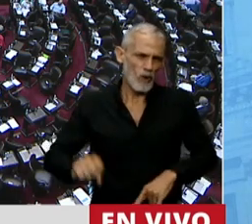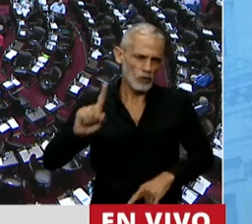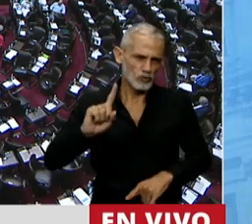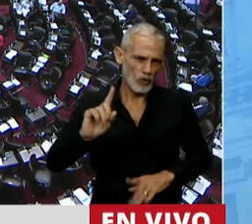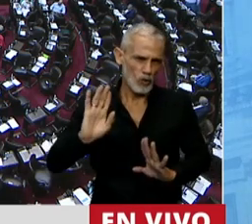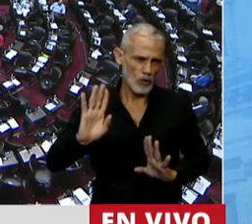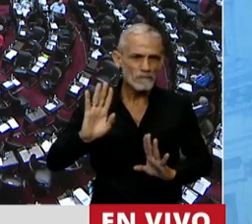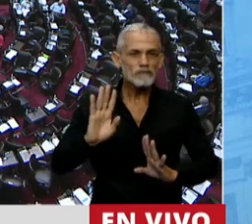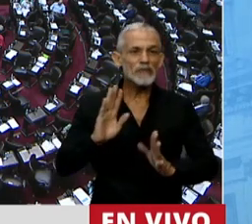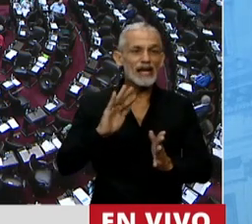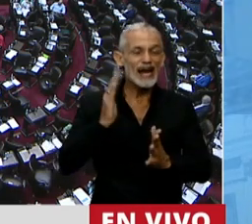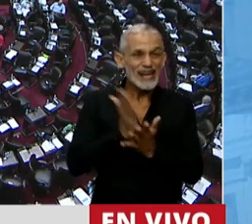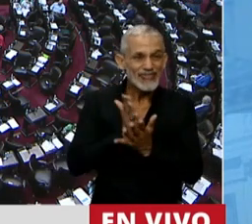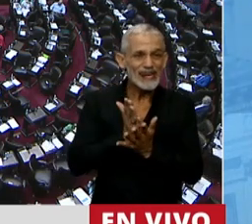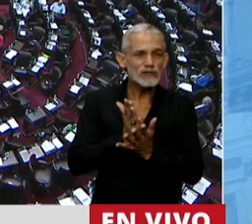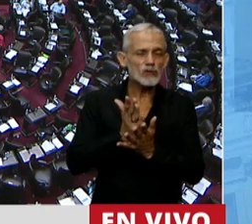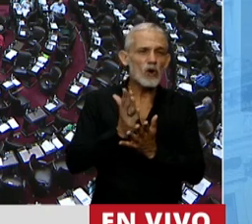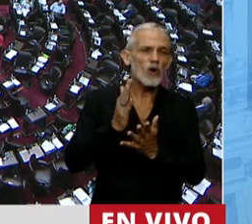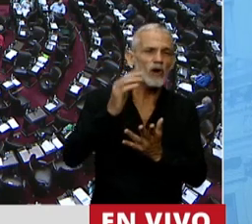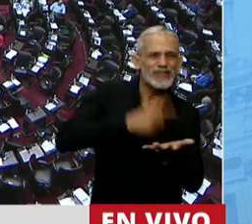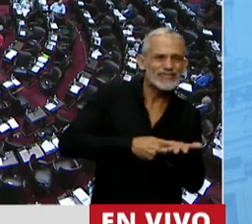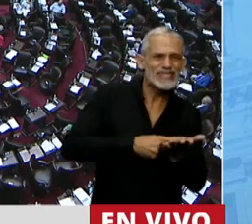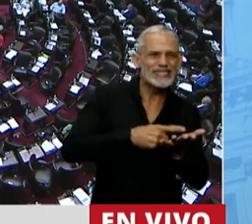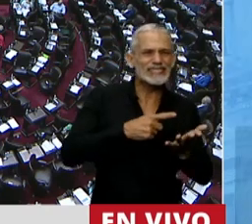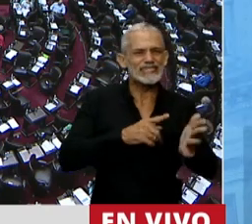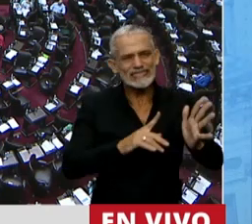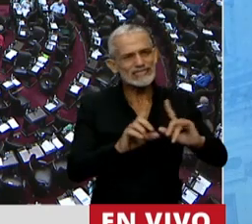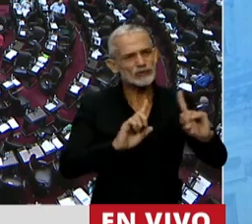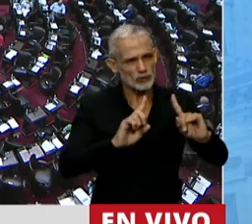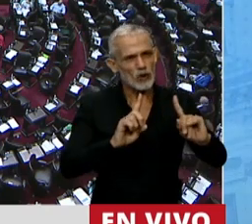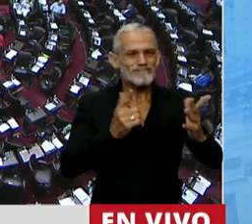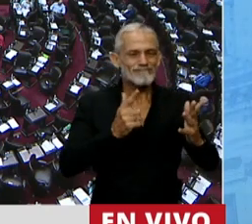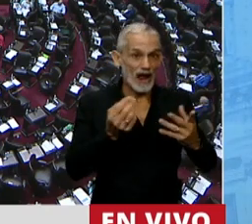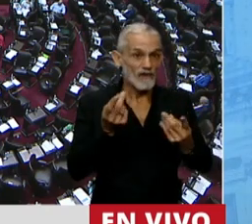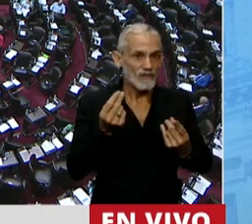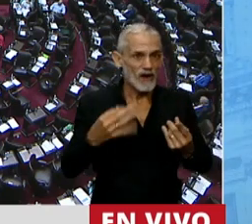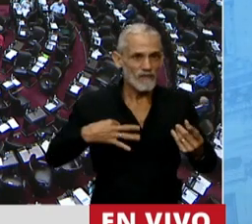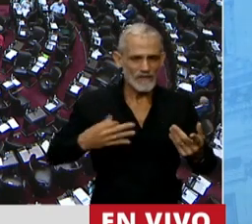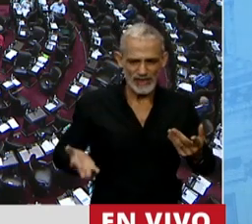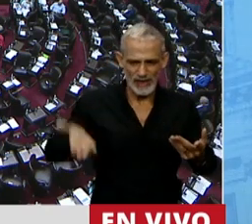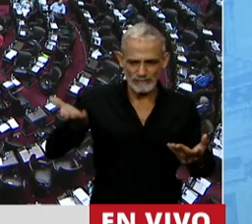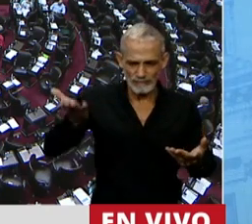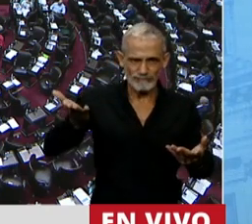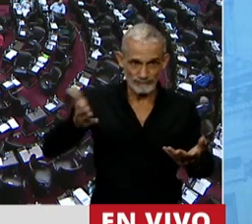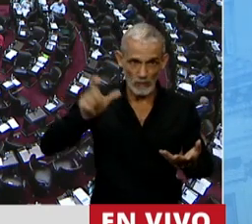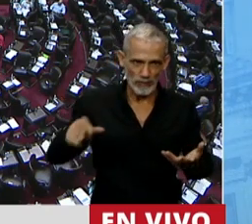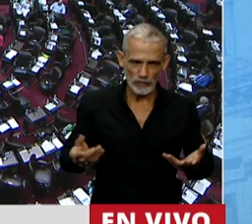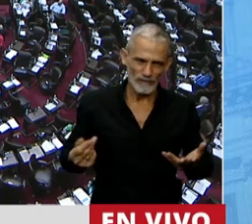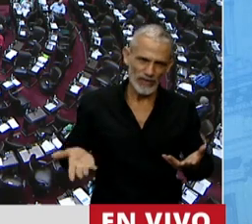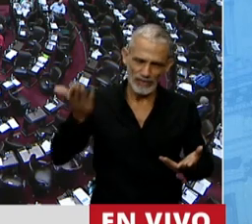no propiamente el derecho o no derecho a decidir, sino el valor de la vida humana.